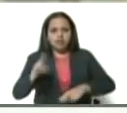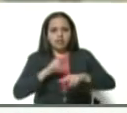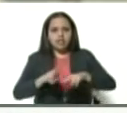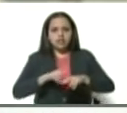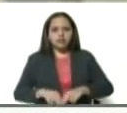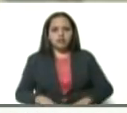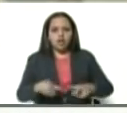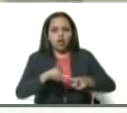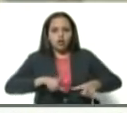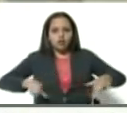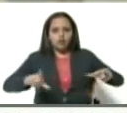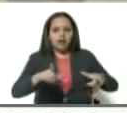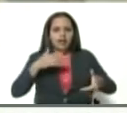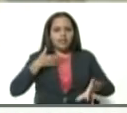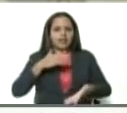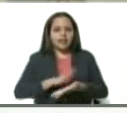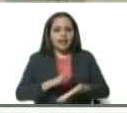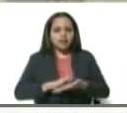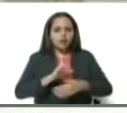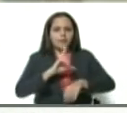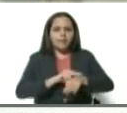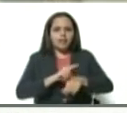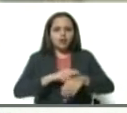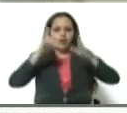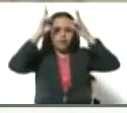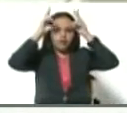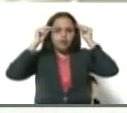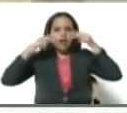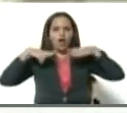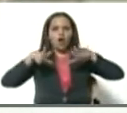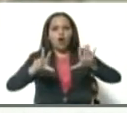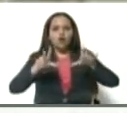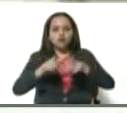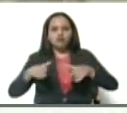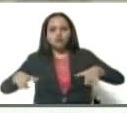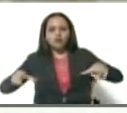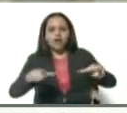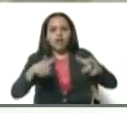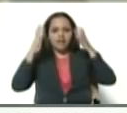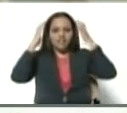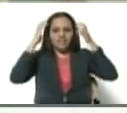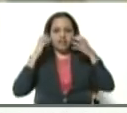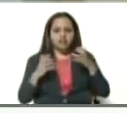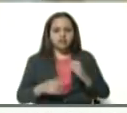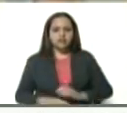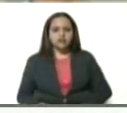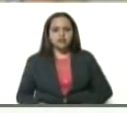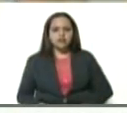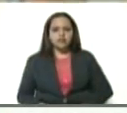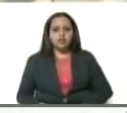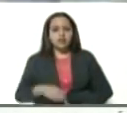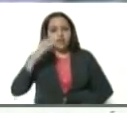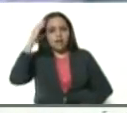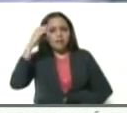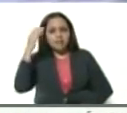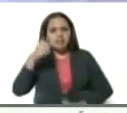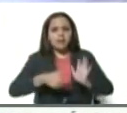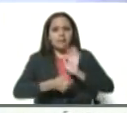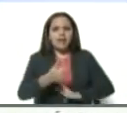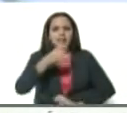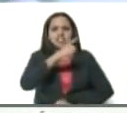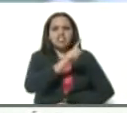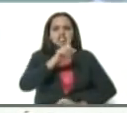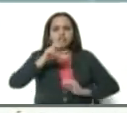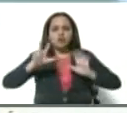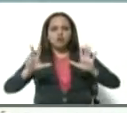de descanso de médicos y enfermeras, 8 salas de baño y estamos hablando en total de una capacidad de 18